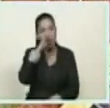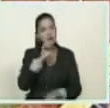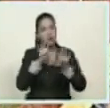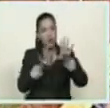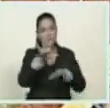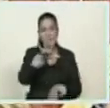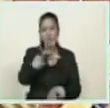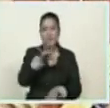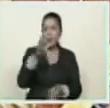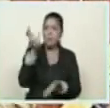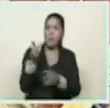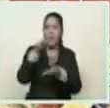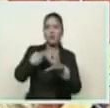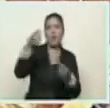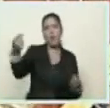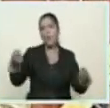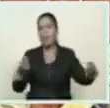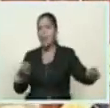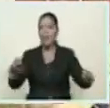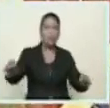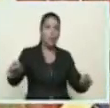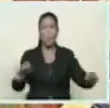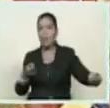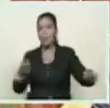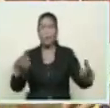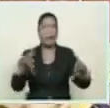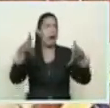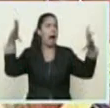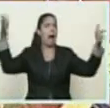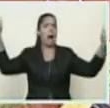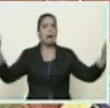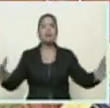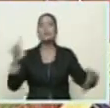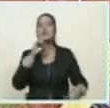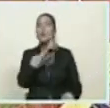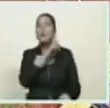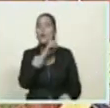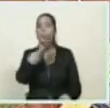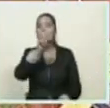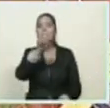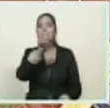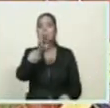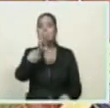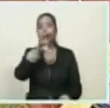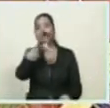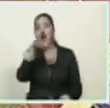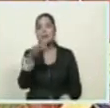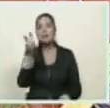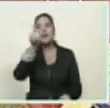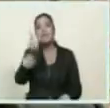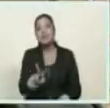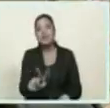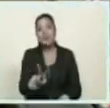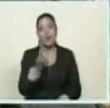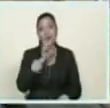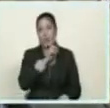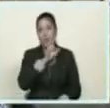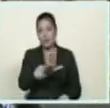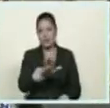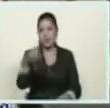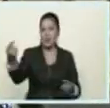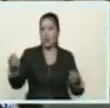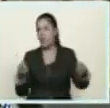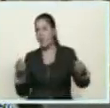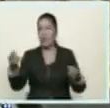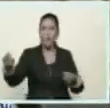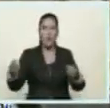y vamos en un camión gigantesco que llamábamos marcha venezuela y